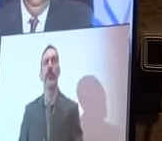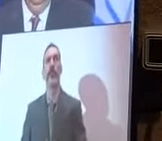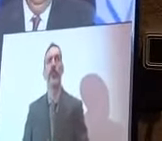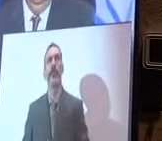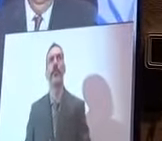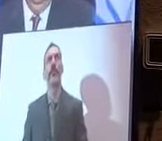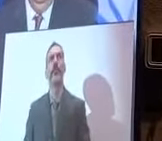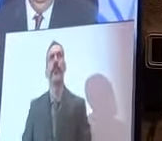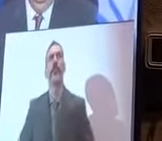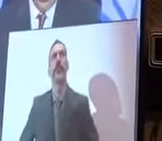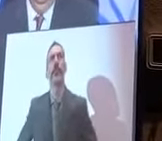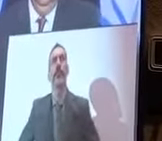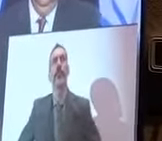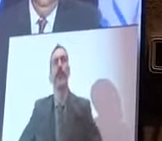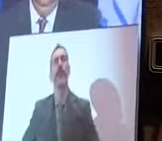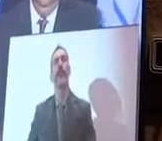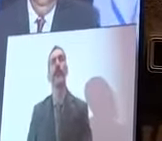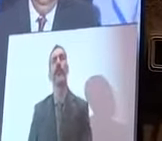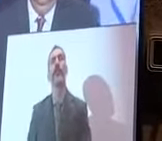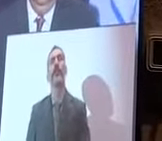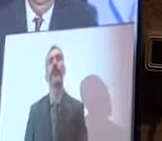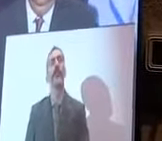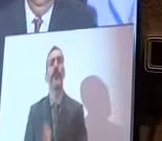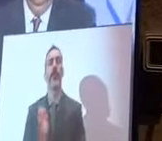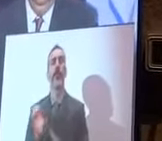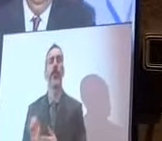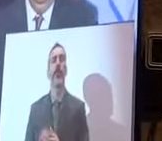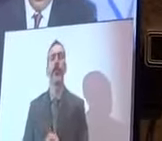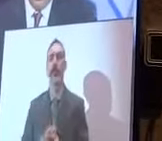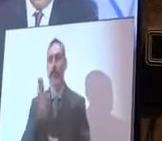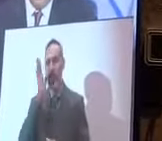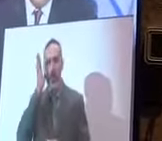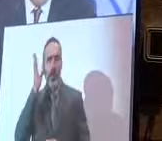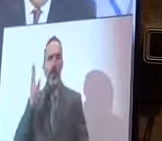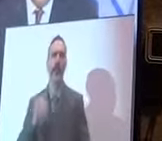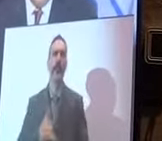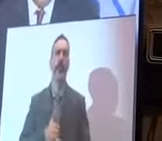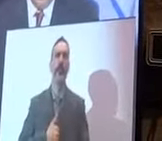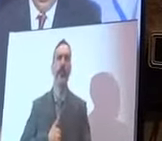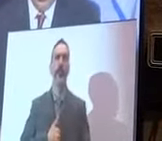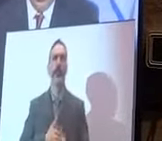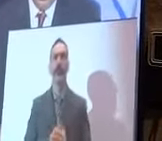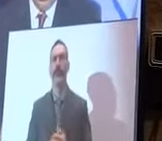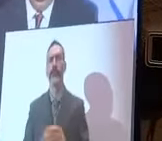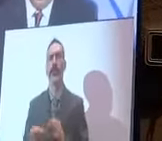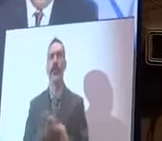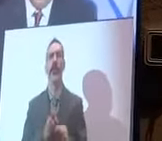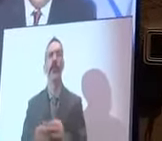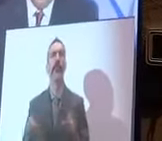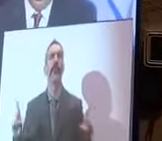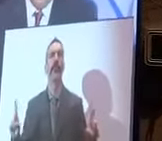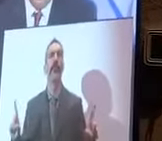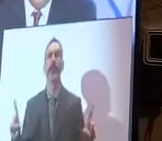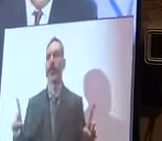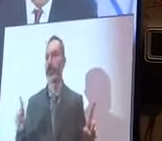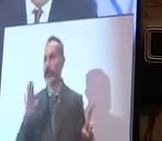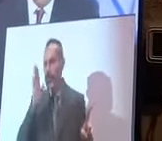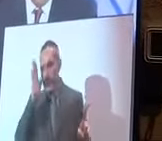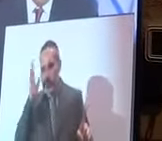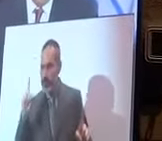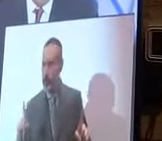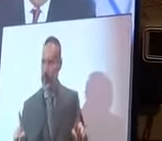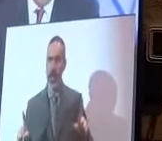una coordinación estrecha entre el gobierno del estado y el principal municipio del estado.